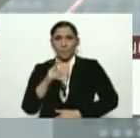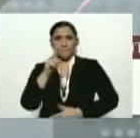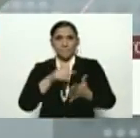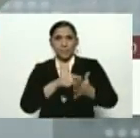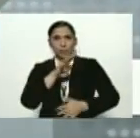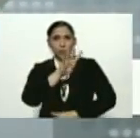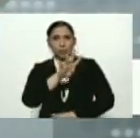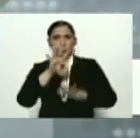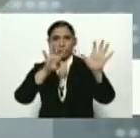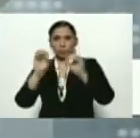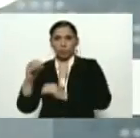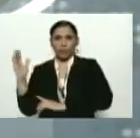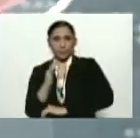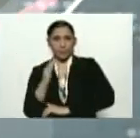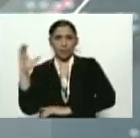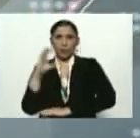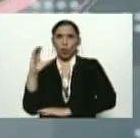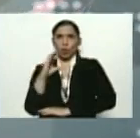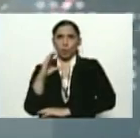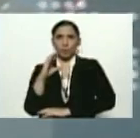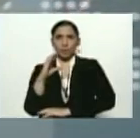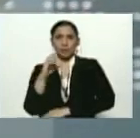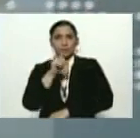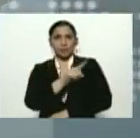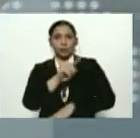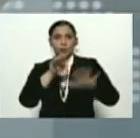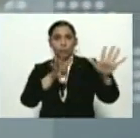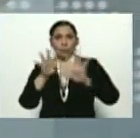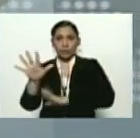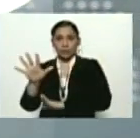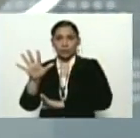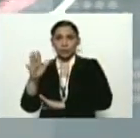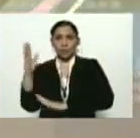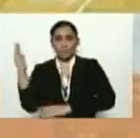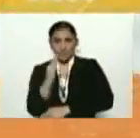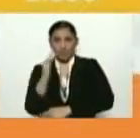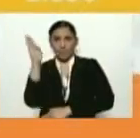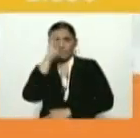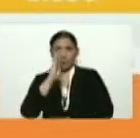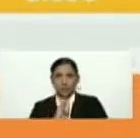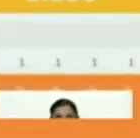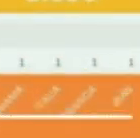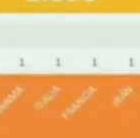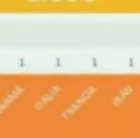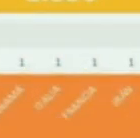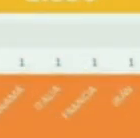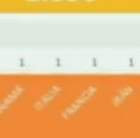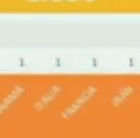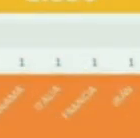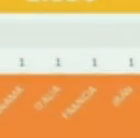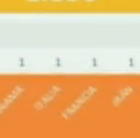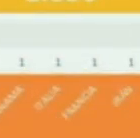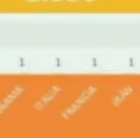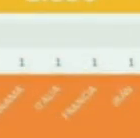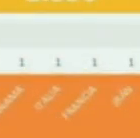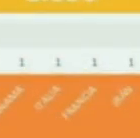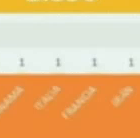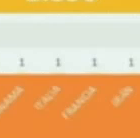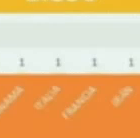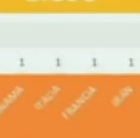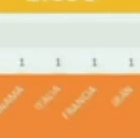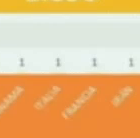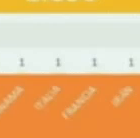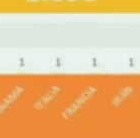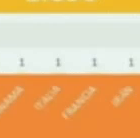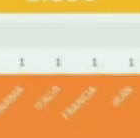1.490 son de Colombia y 195 son de Brasil. El resto de los casos de estos 2.182